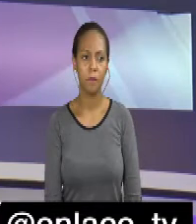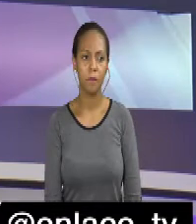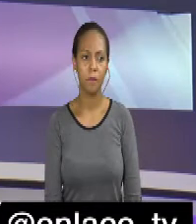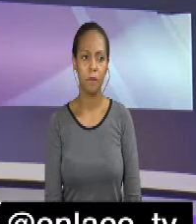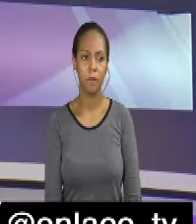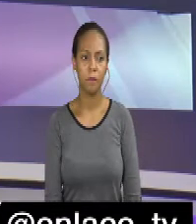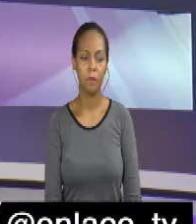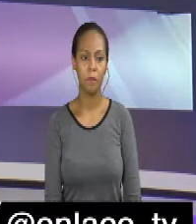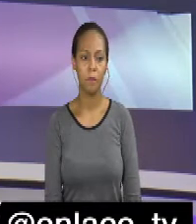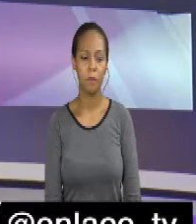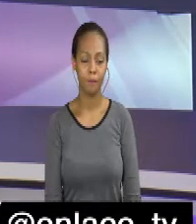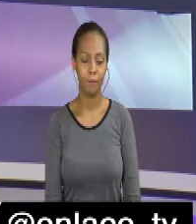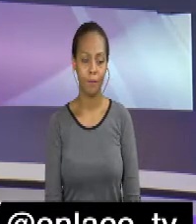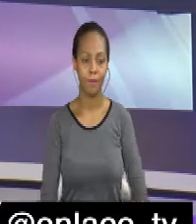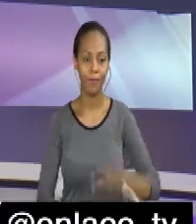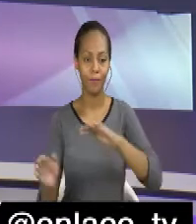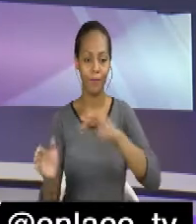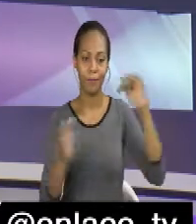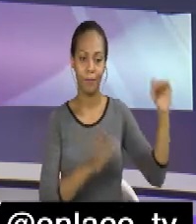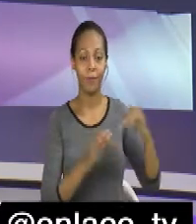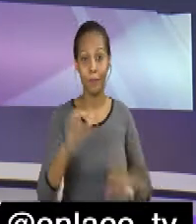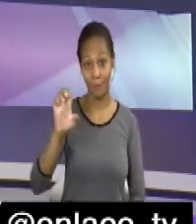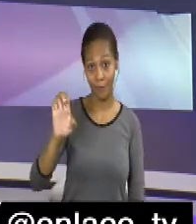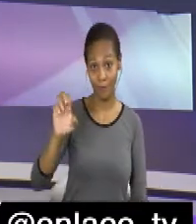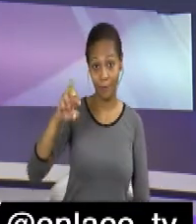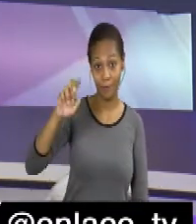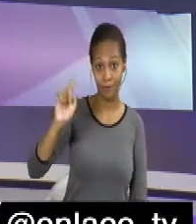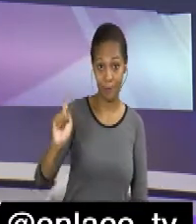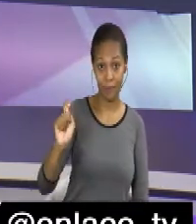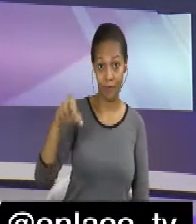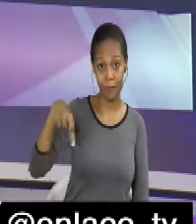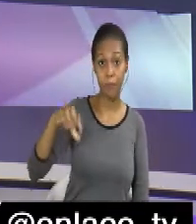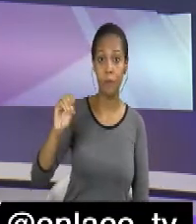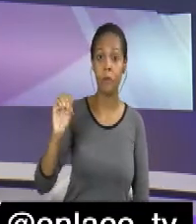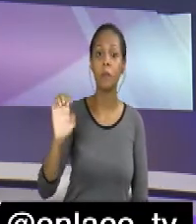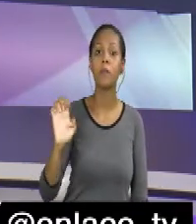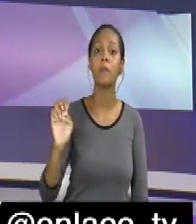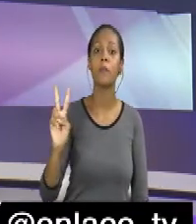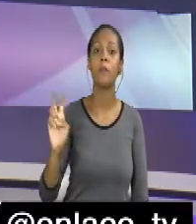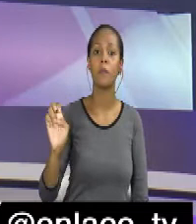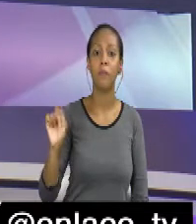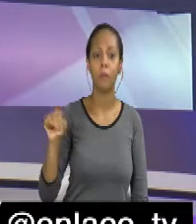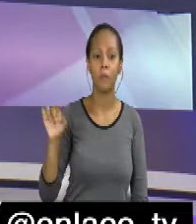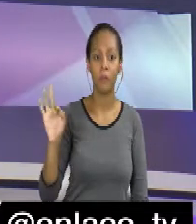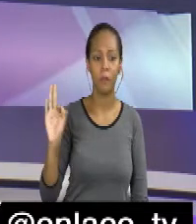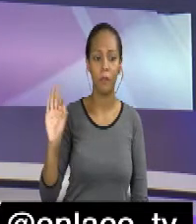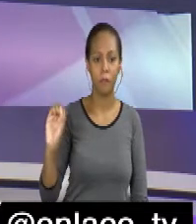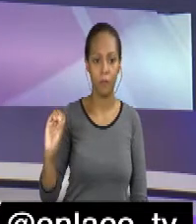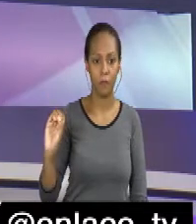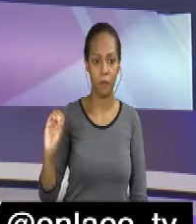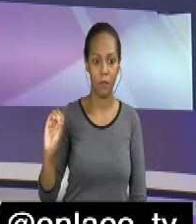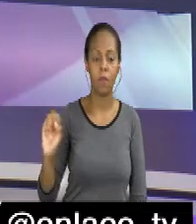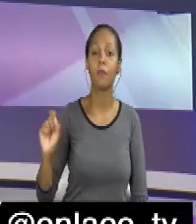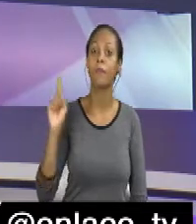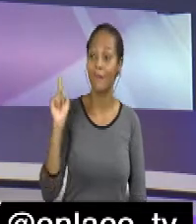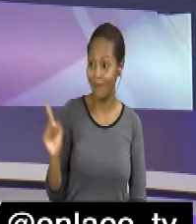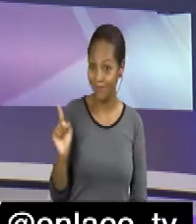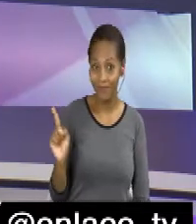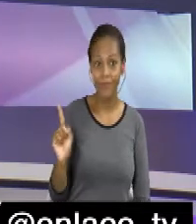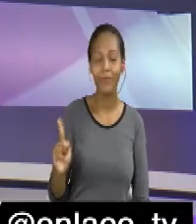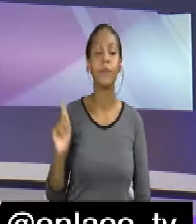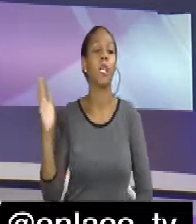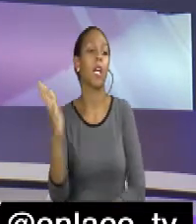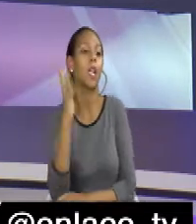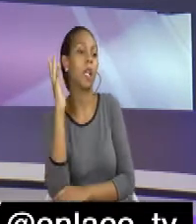Y en Expo Eventos se cumplió un encuentro entre el director de la Agencia Nacional para la Reincorporación y la Normatividad. En la actividad se habló sobre reintegración a la vida